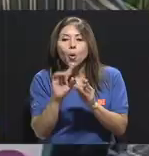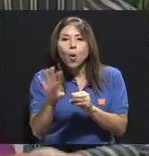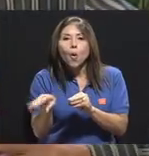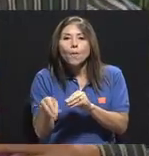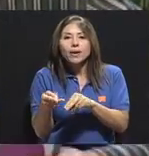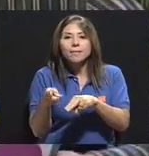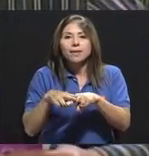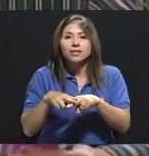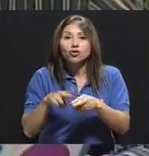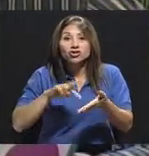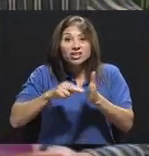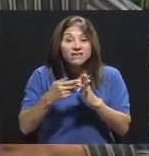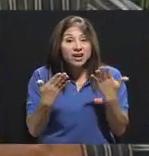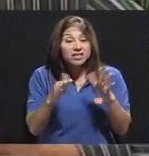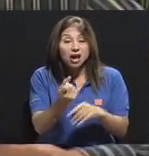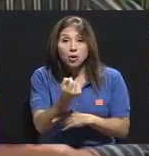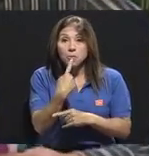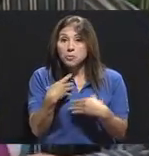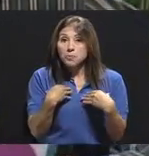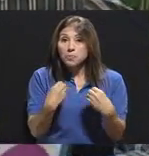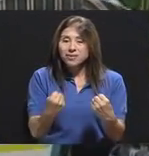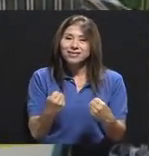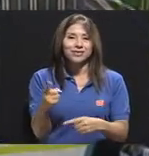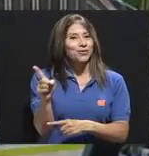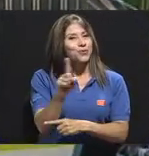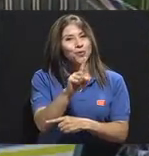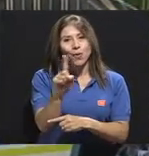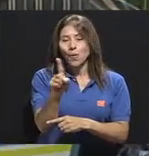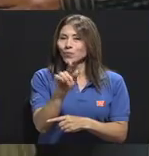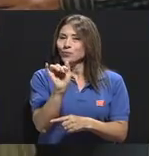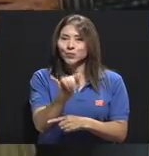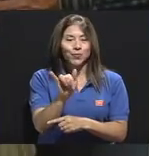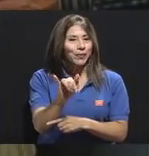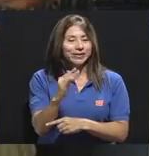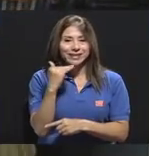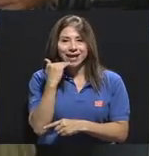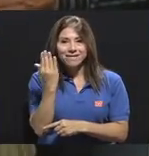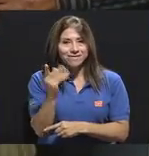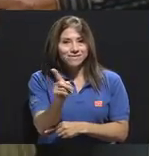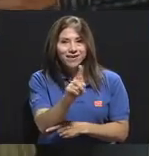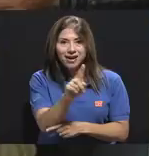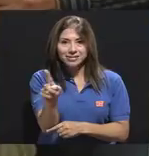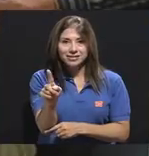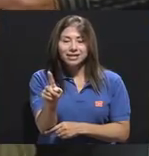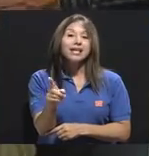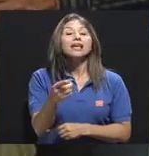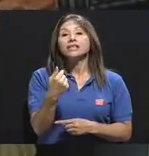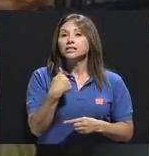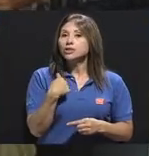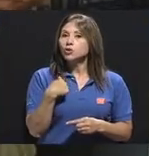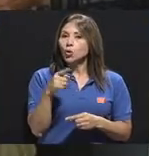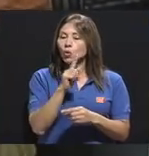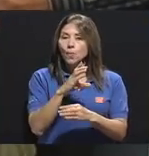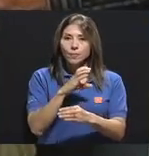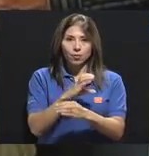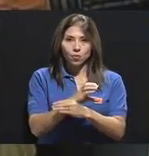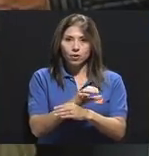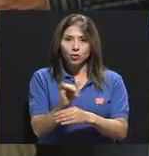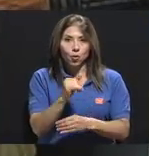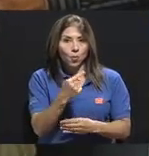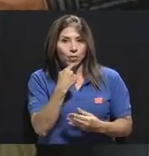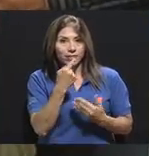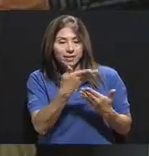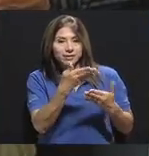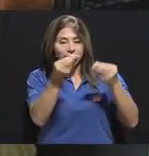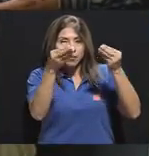pastilla se me quita el colesterol no funciona así de fácil verdad si yo no tomo medidas adecuadas como las que la profesora